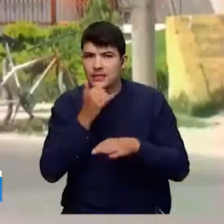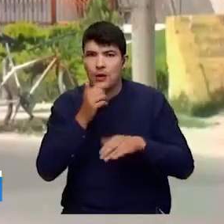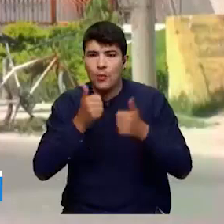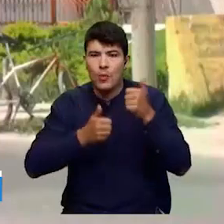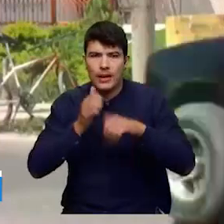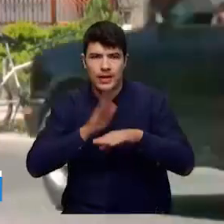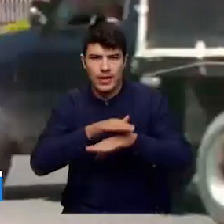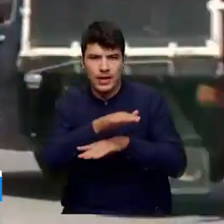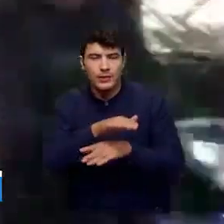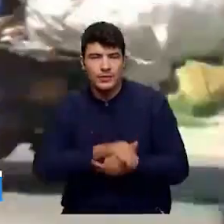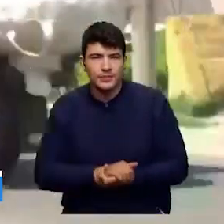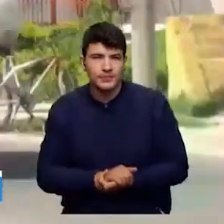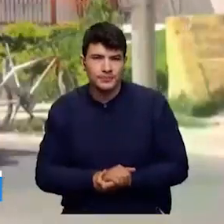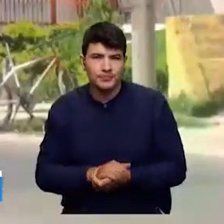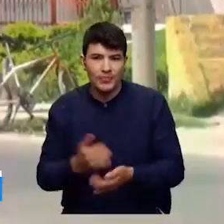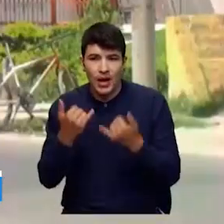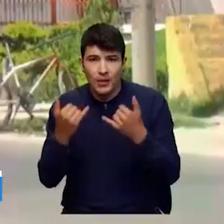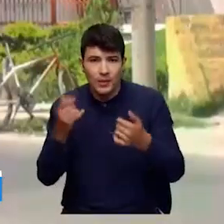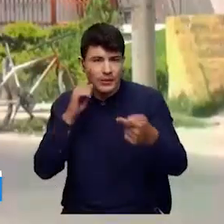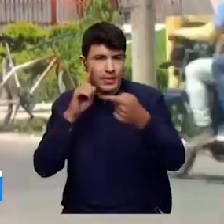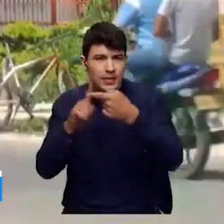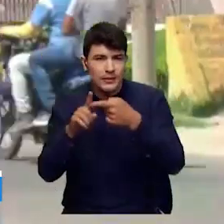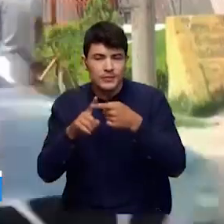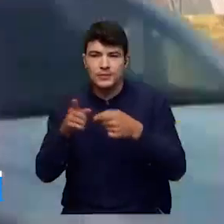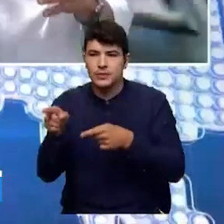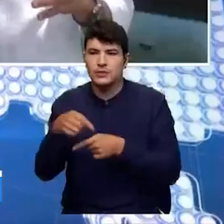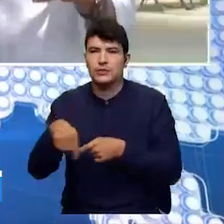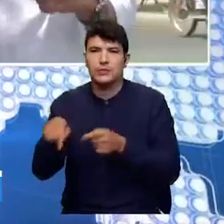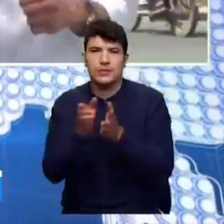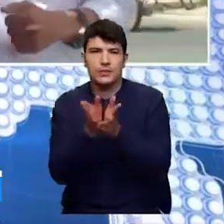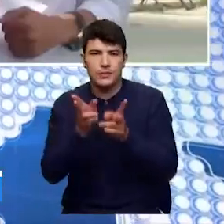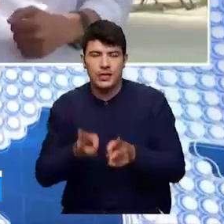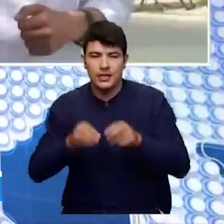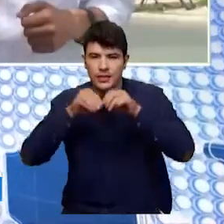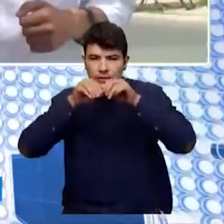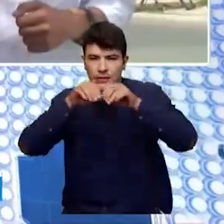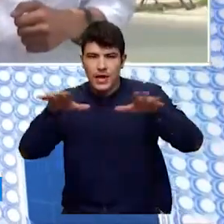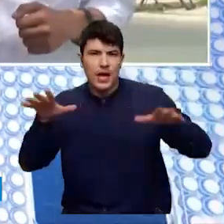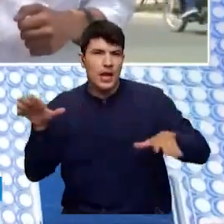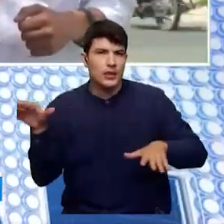que tienen los estudiantes a partir de este momento es masificar el mensaje con sus familiares y con sus